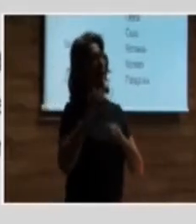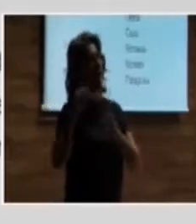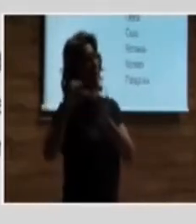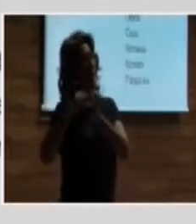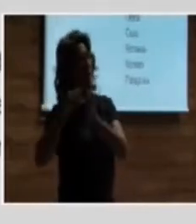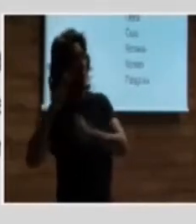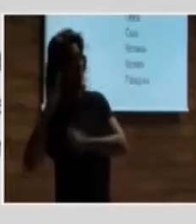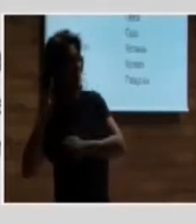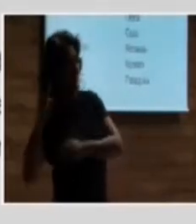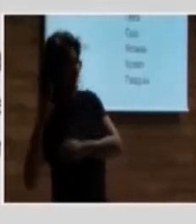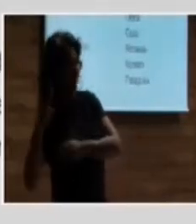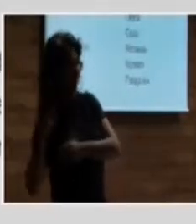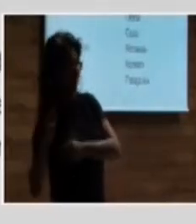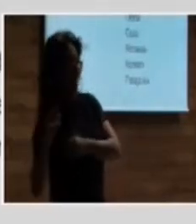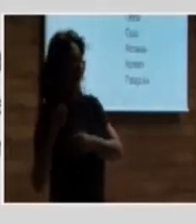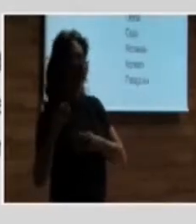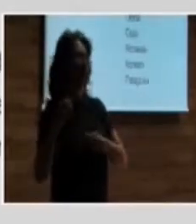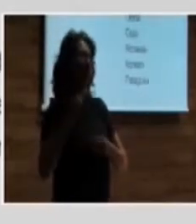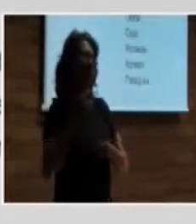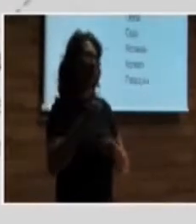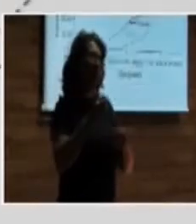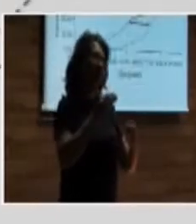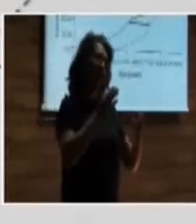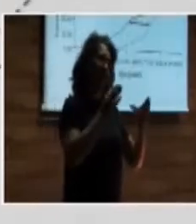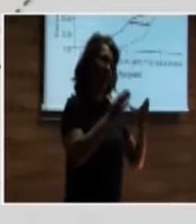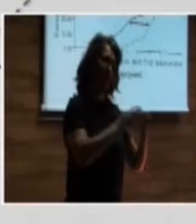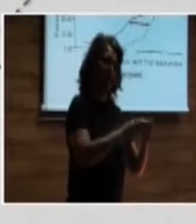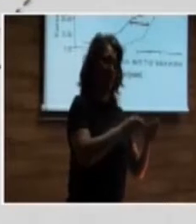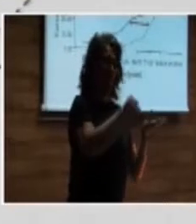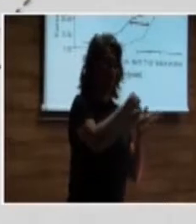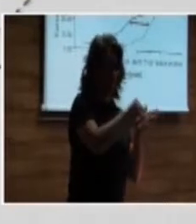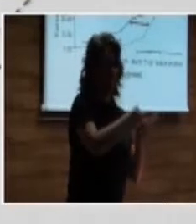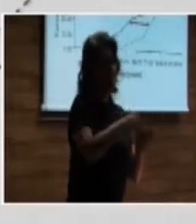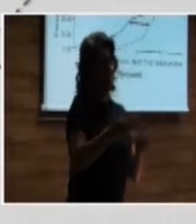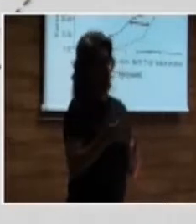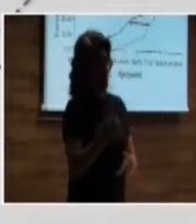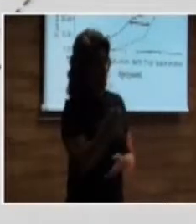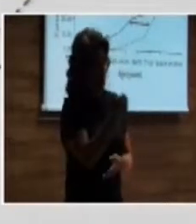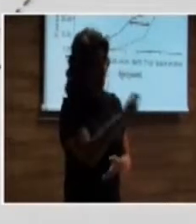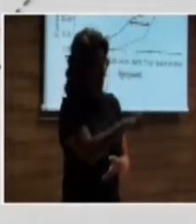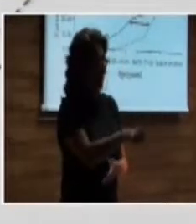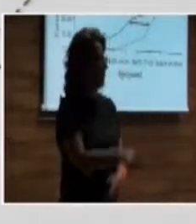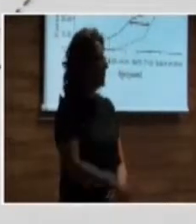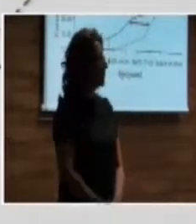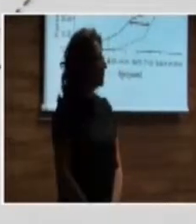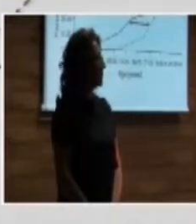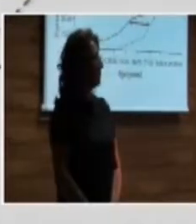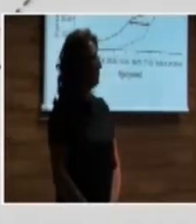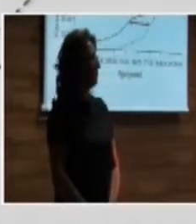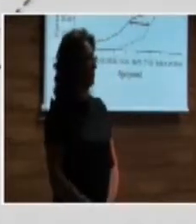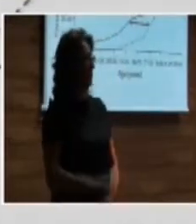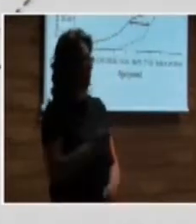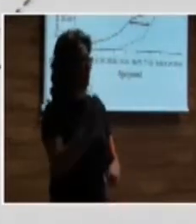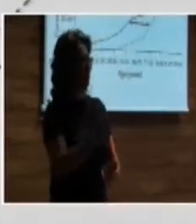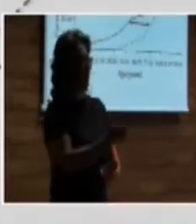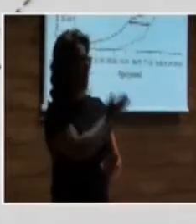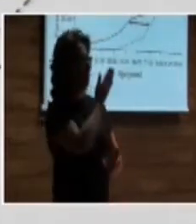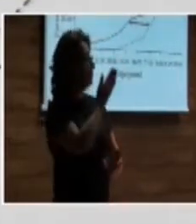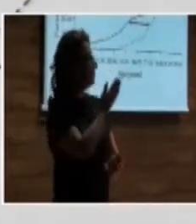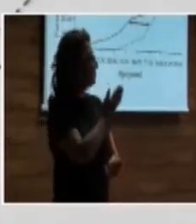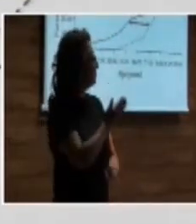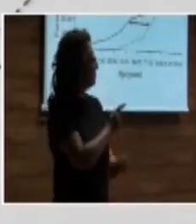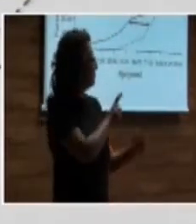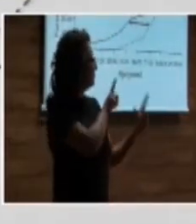y parangonable a la población de la urbe. Bueno, paso a mostrar una diapositiva de Sperling que es